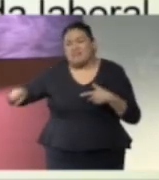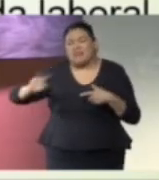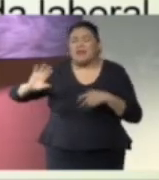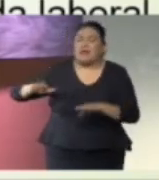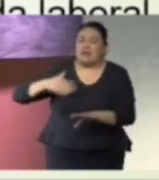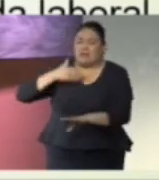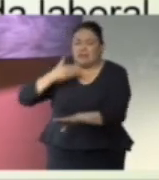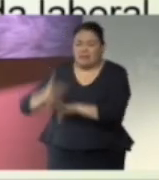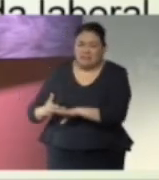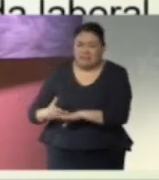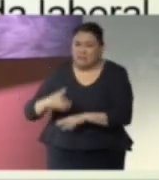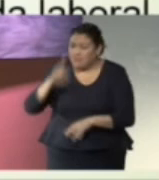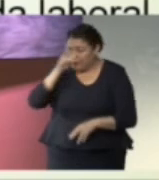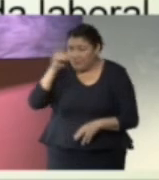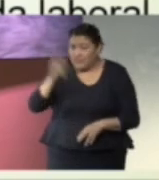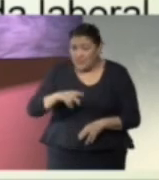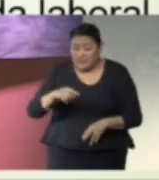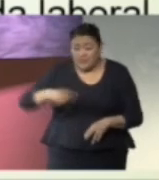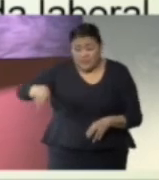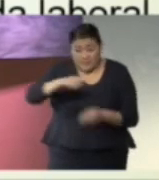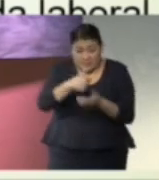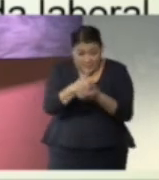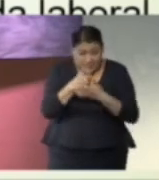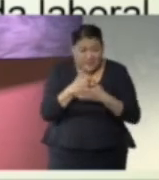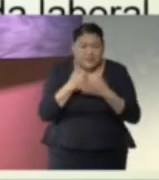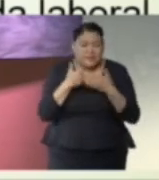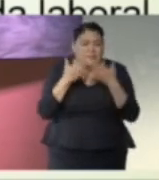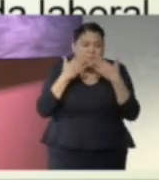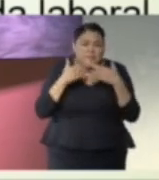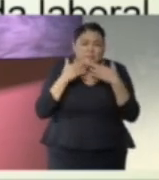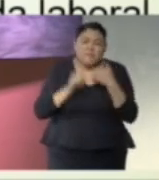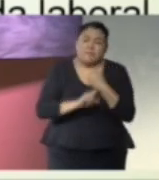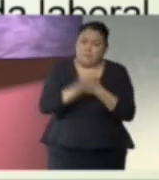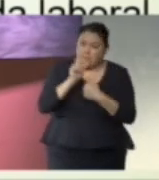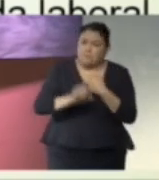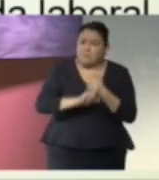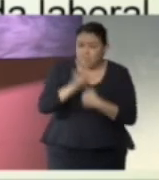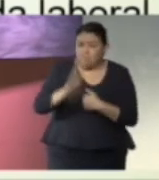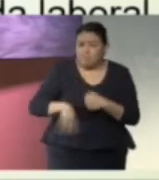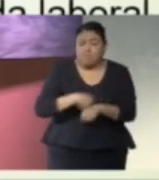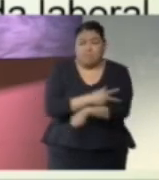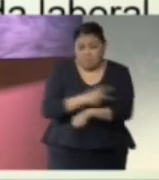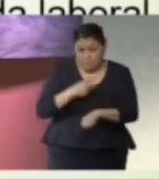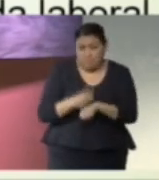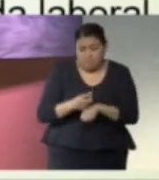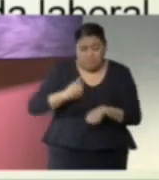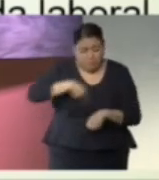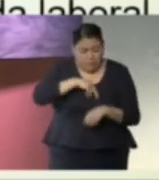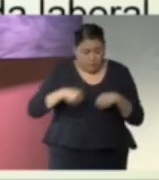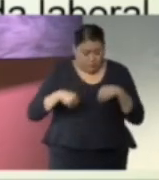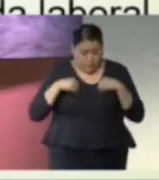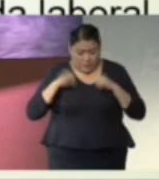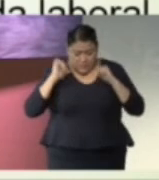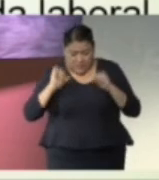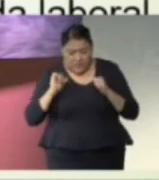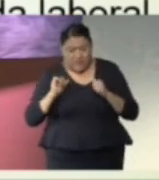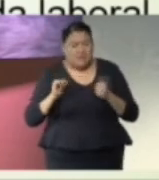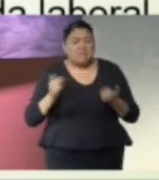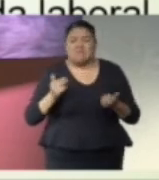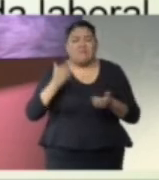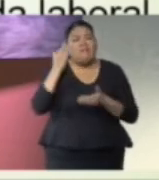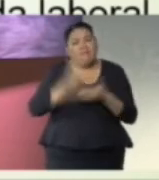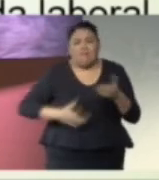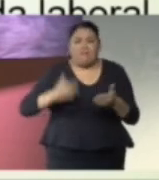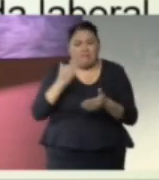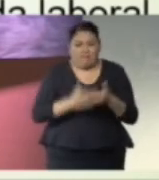dificultades, más problemas que lo que realmente pudiera estar representando para la satisfacción de nuestras necesidades. Insisto, no